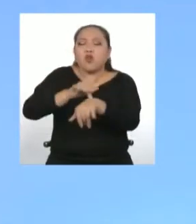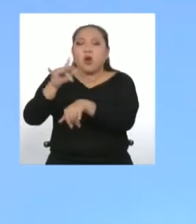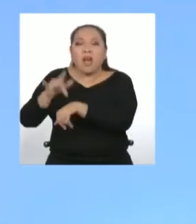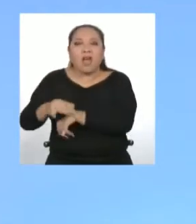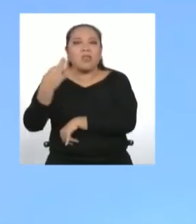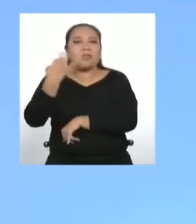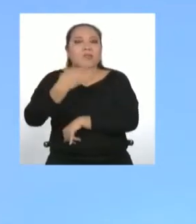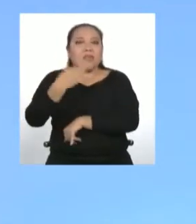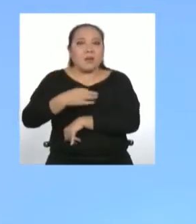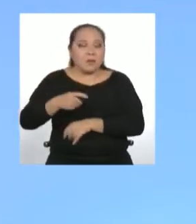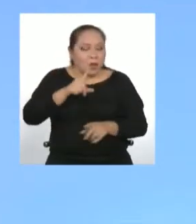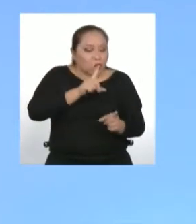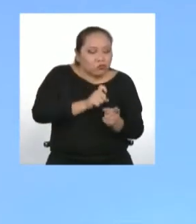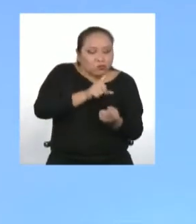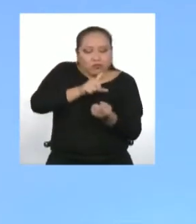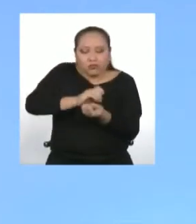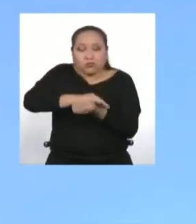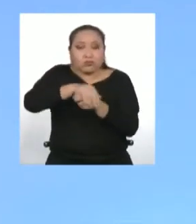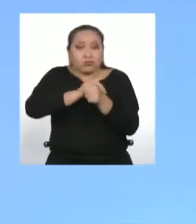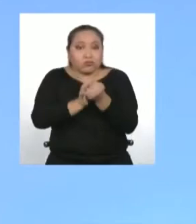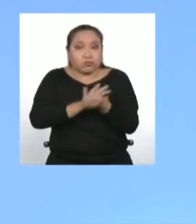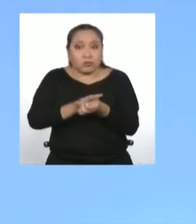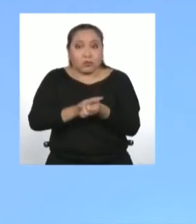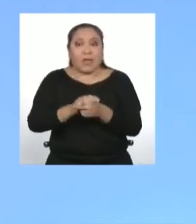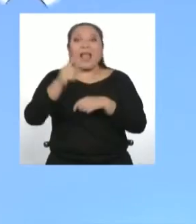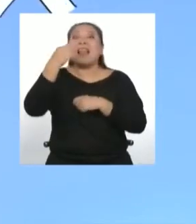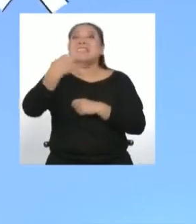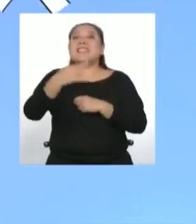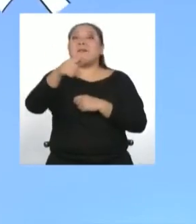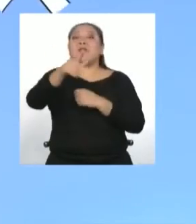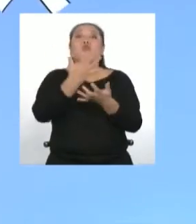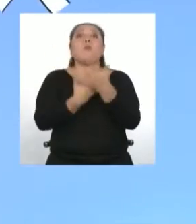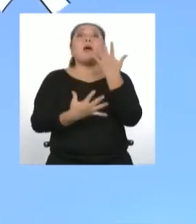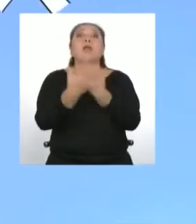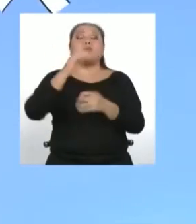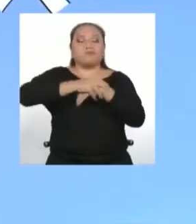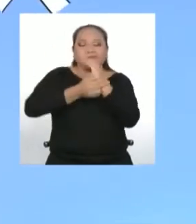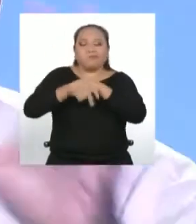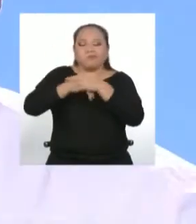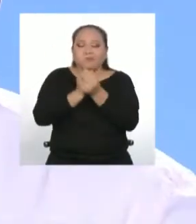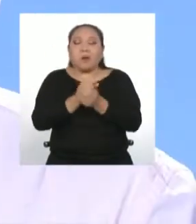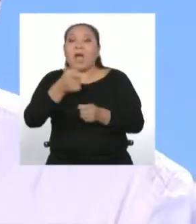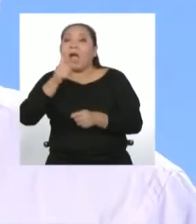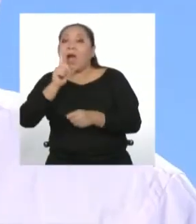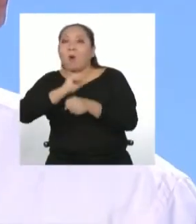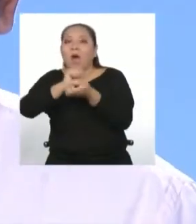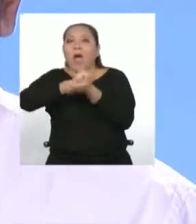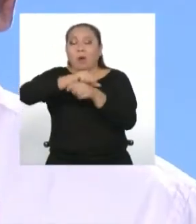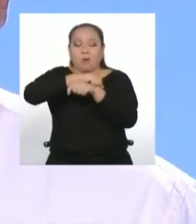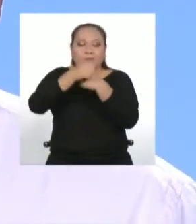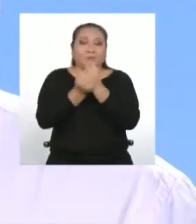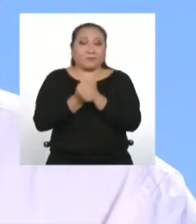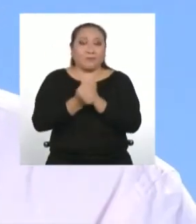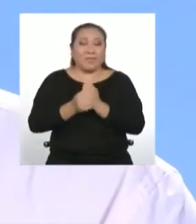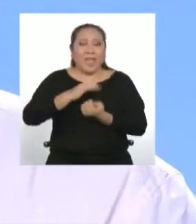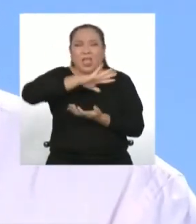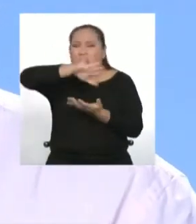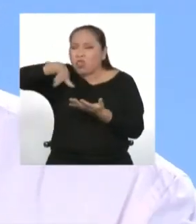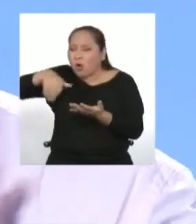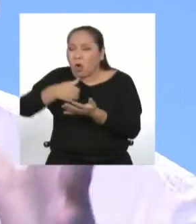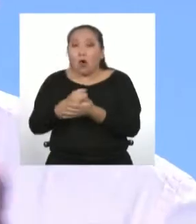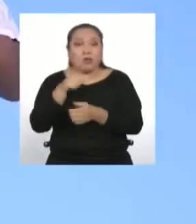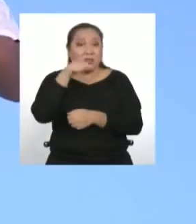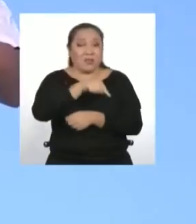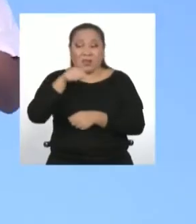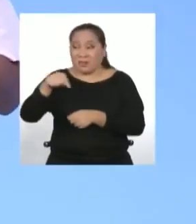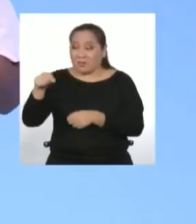y desinféctalos. Lávate las manos frecuentemente con jabón y agua. De todas estas recomendaciones que dan las autoridades